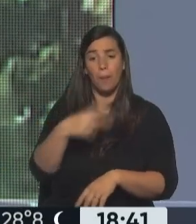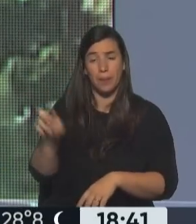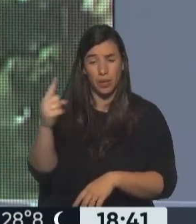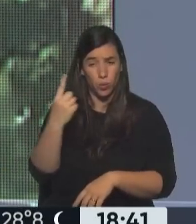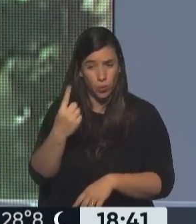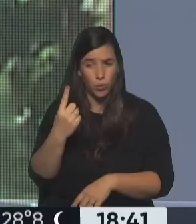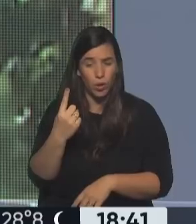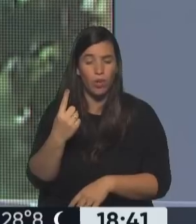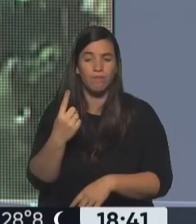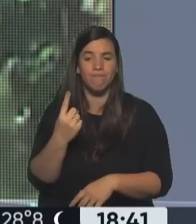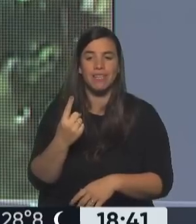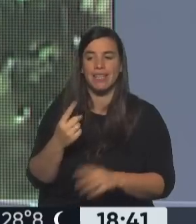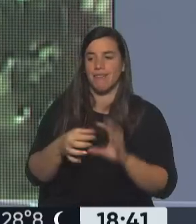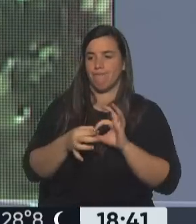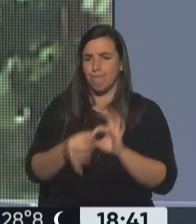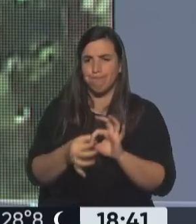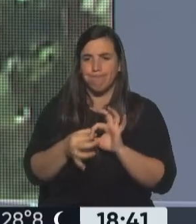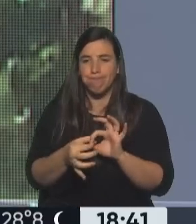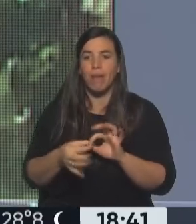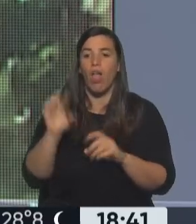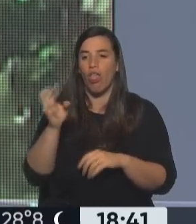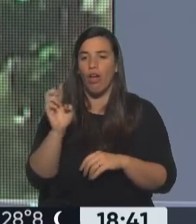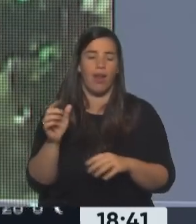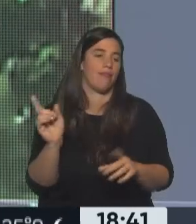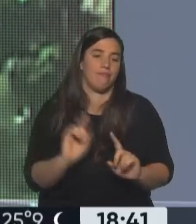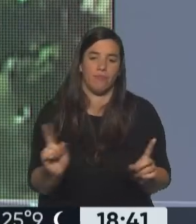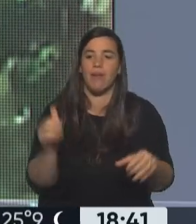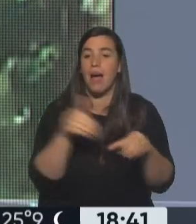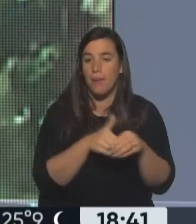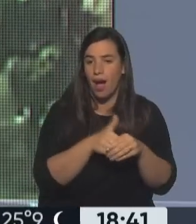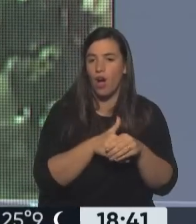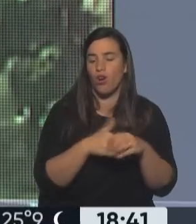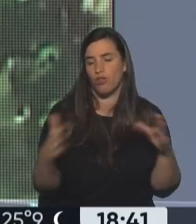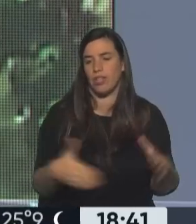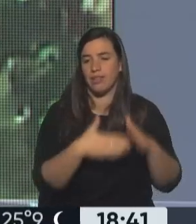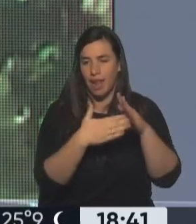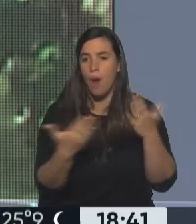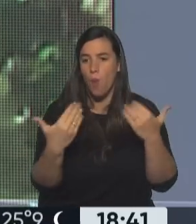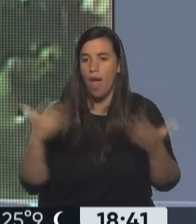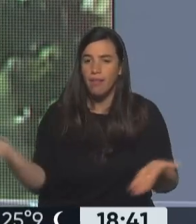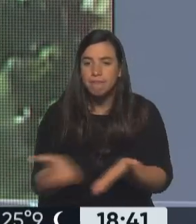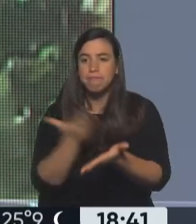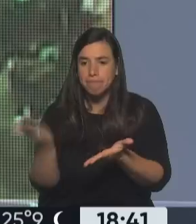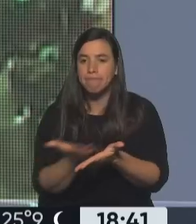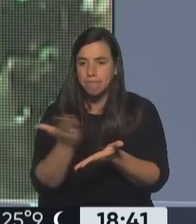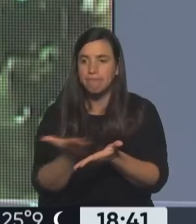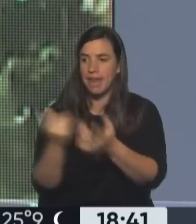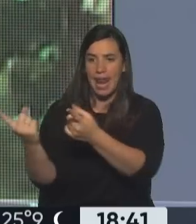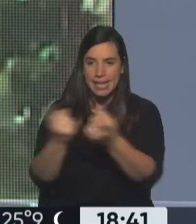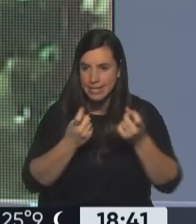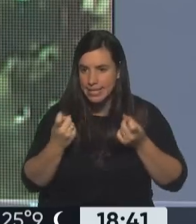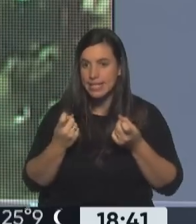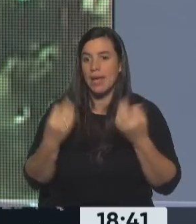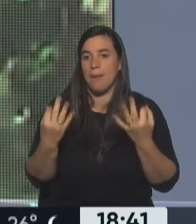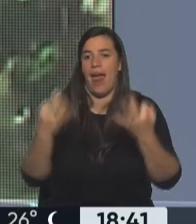estás atado al dólar y vos tenés como un banco central que tiene capacidad de emitir lo necesario para cumplir con